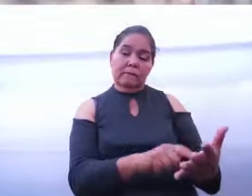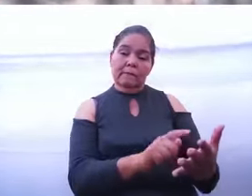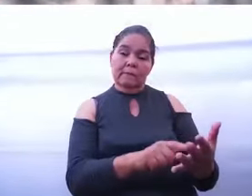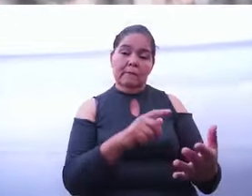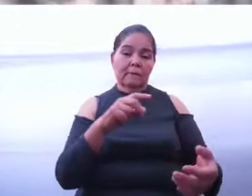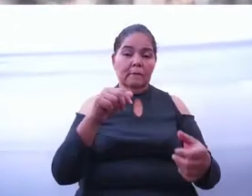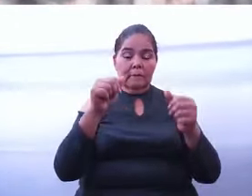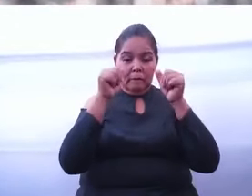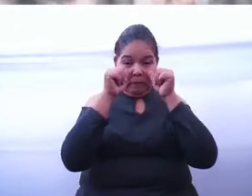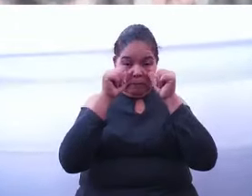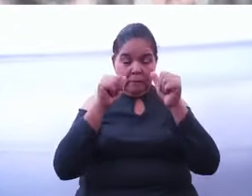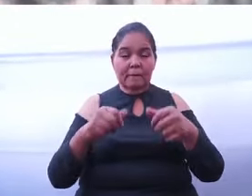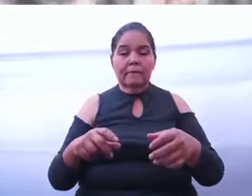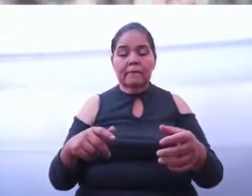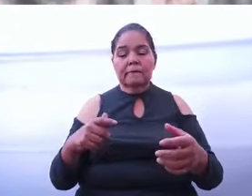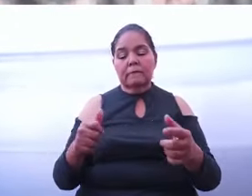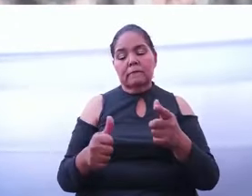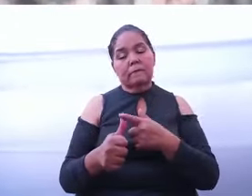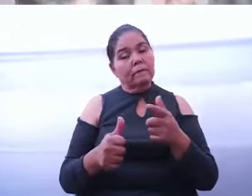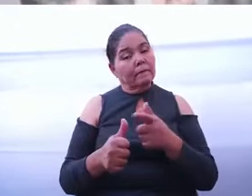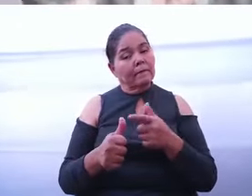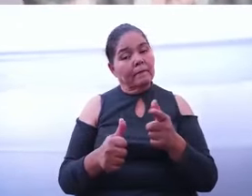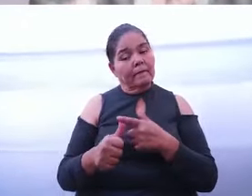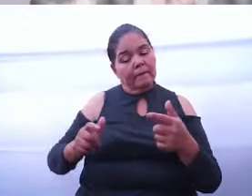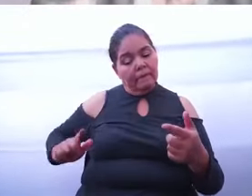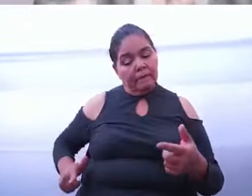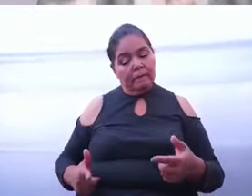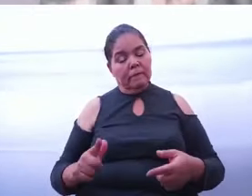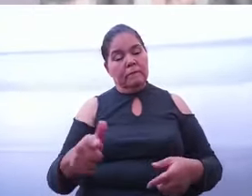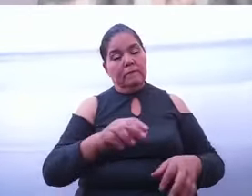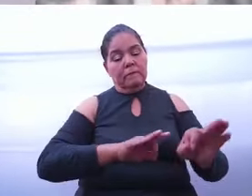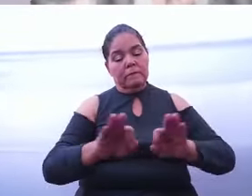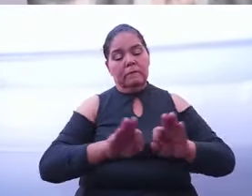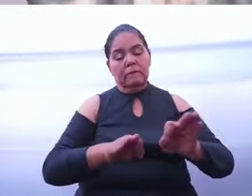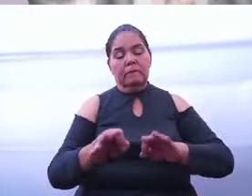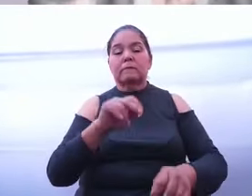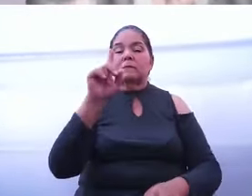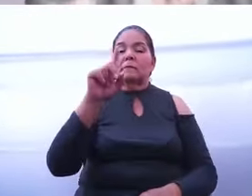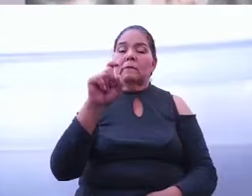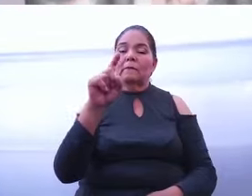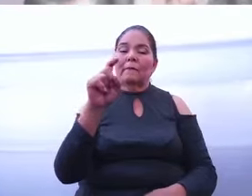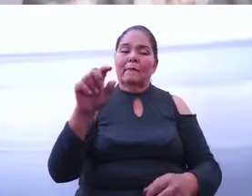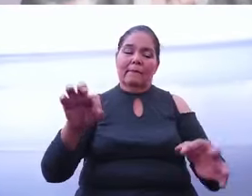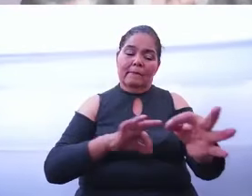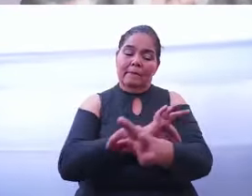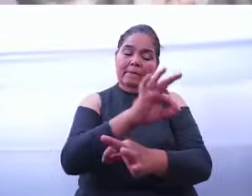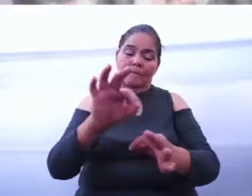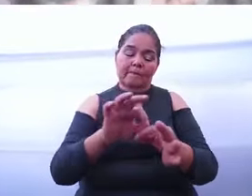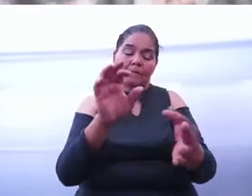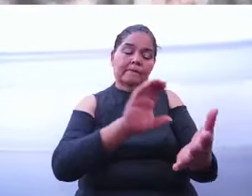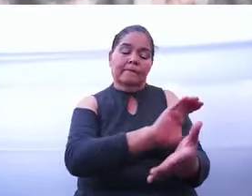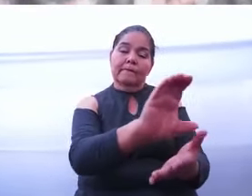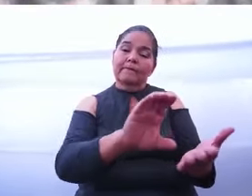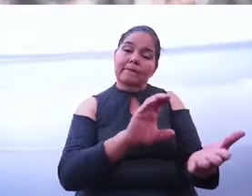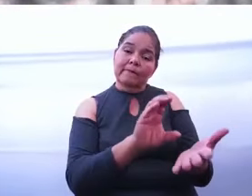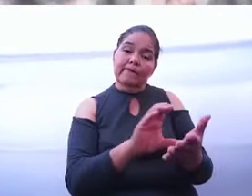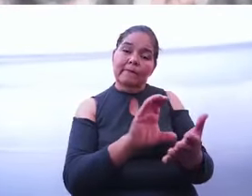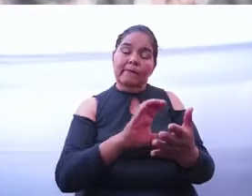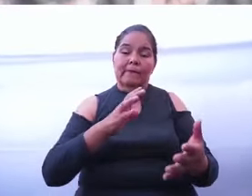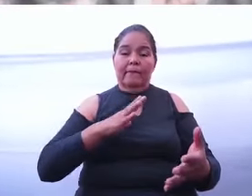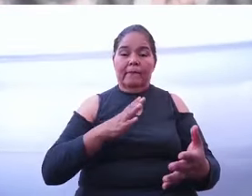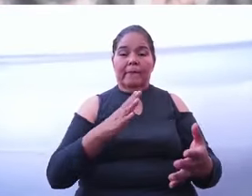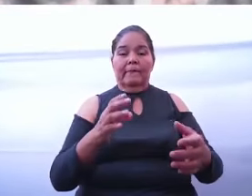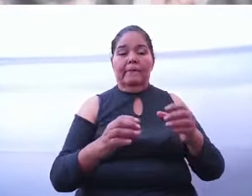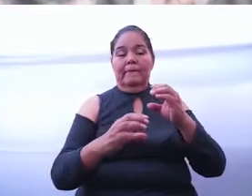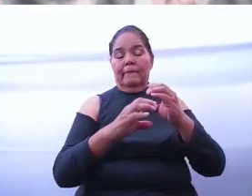de las prioridades de este gobierno, trabajando porque haya agua para nuestras colonias y comunidades, para que haya desarrollo